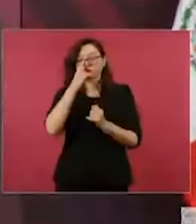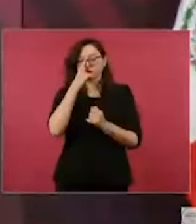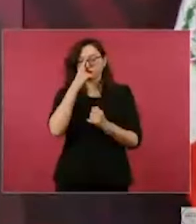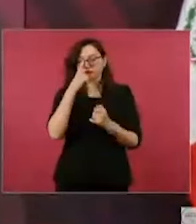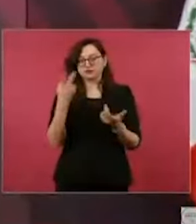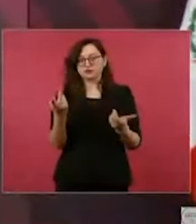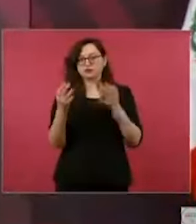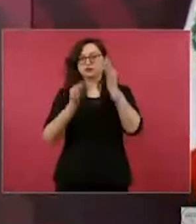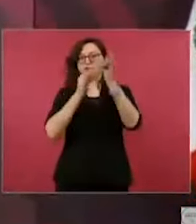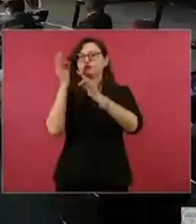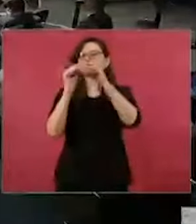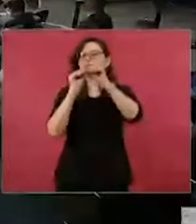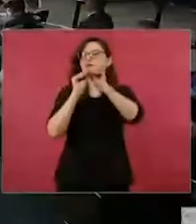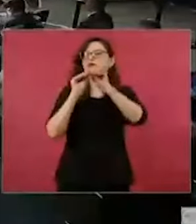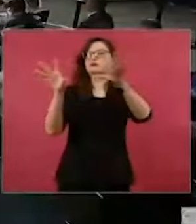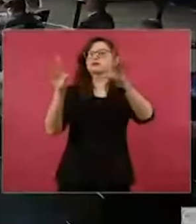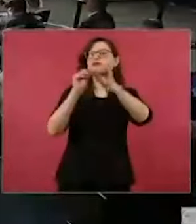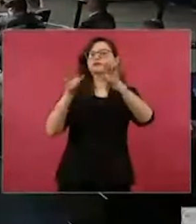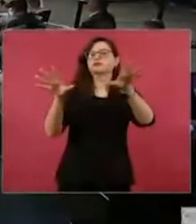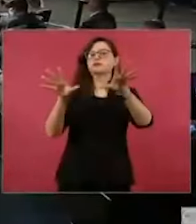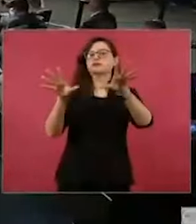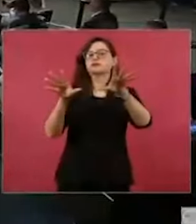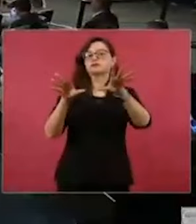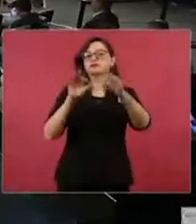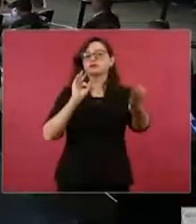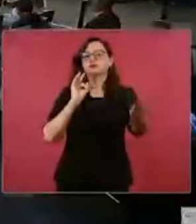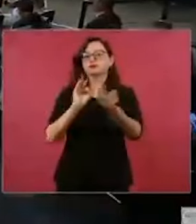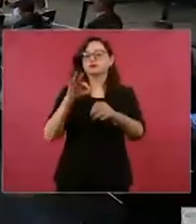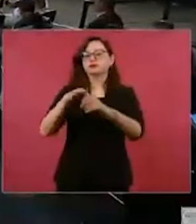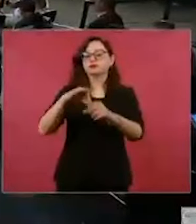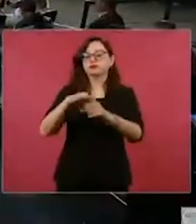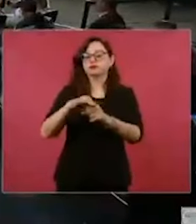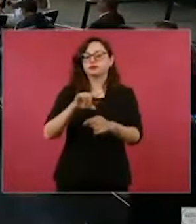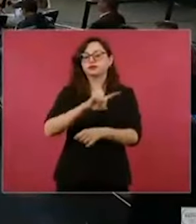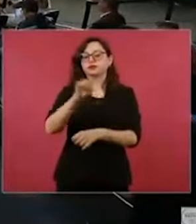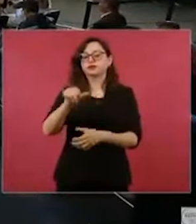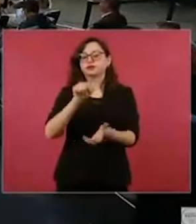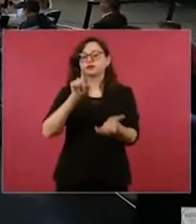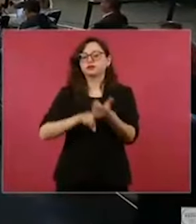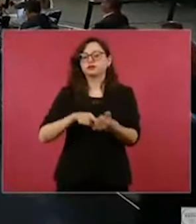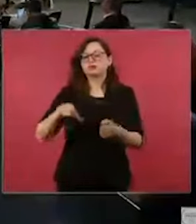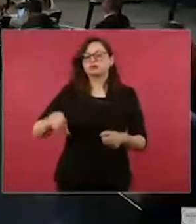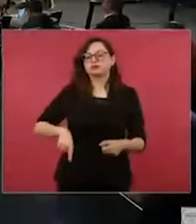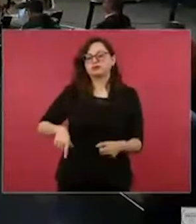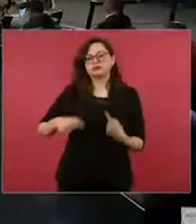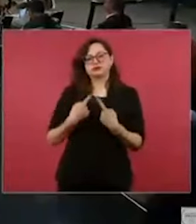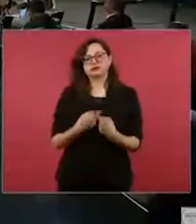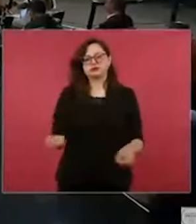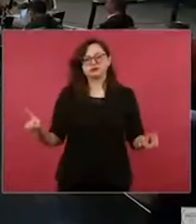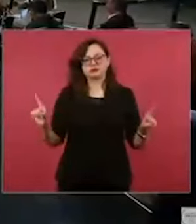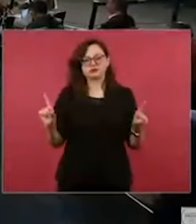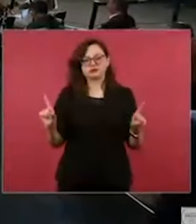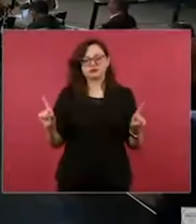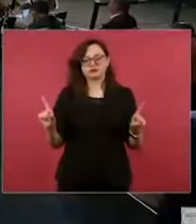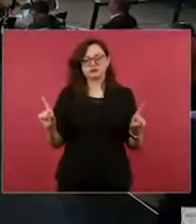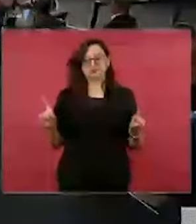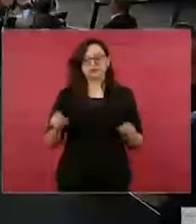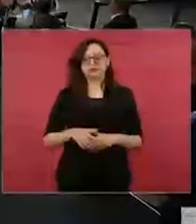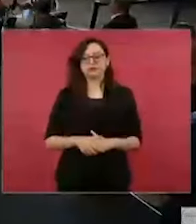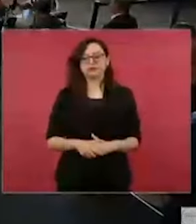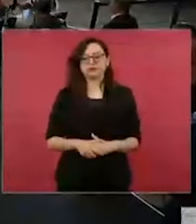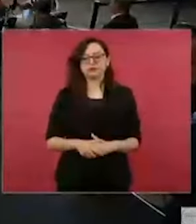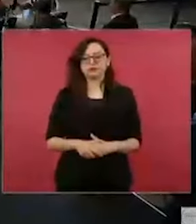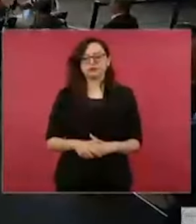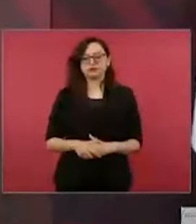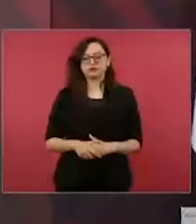Donald Trump cuando llegó por primera vez a la presidencia y recordó que uno es lo que se que uno un tema es lo que se expresa en las